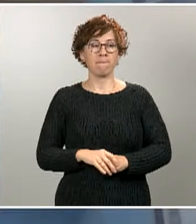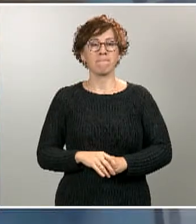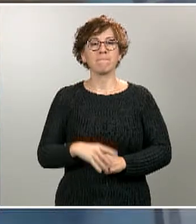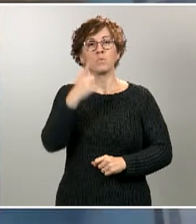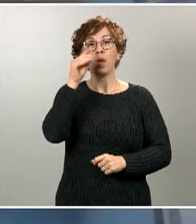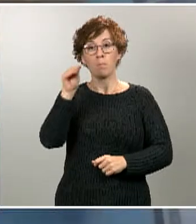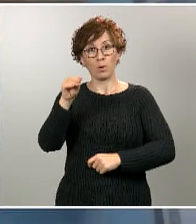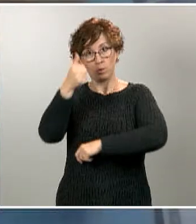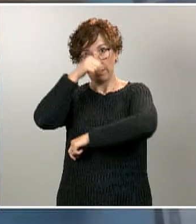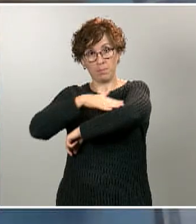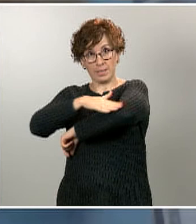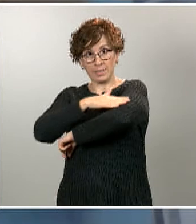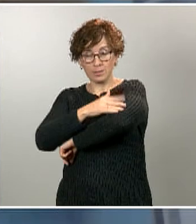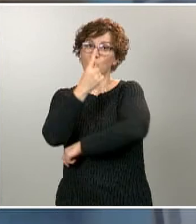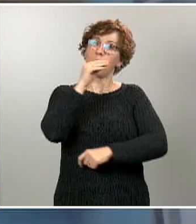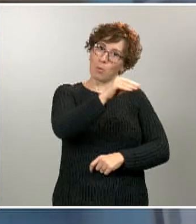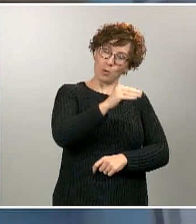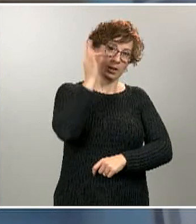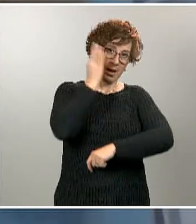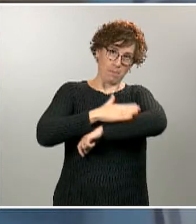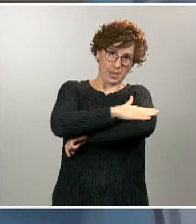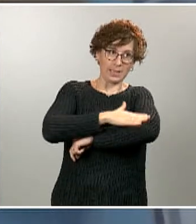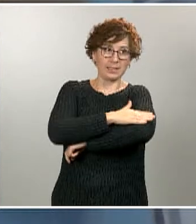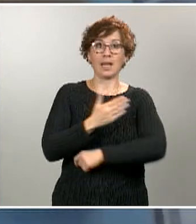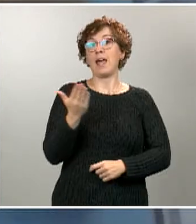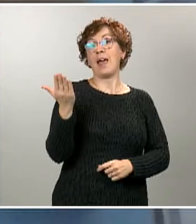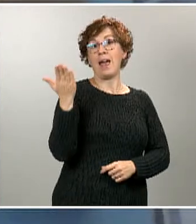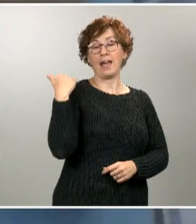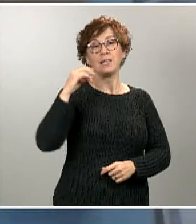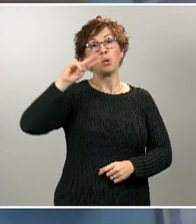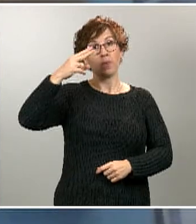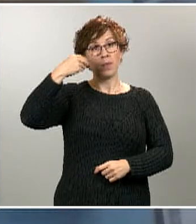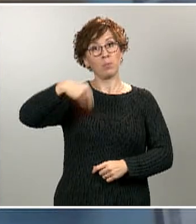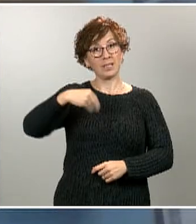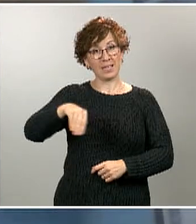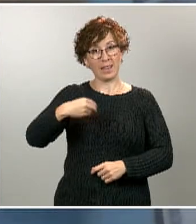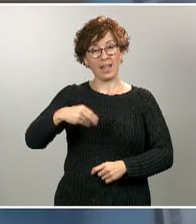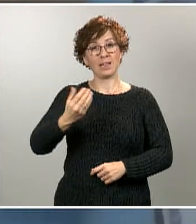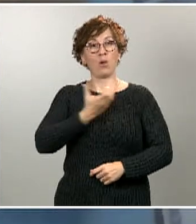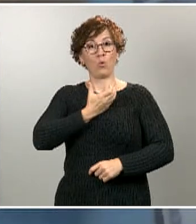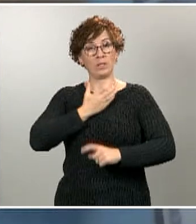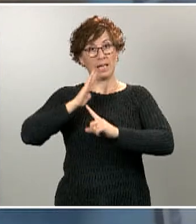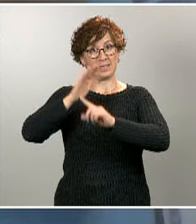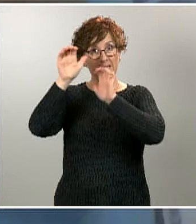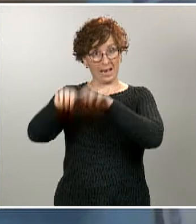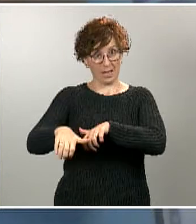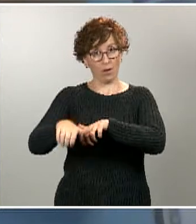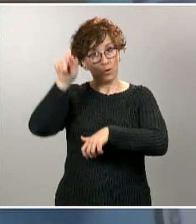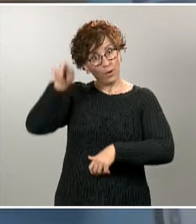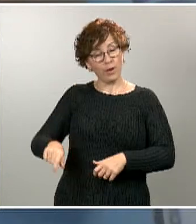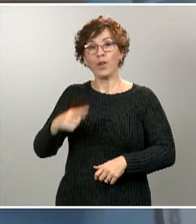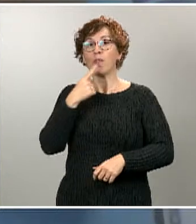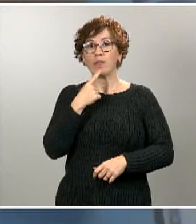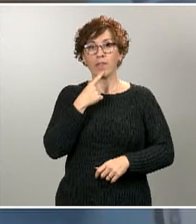y otra para la ministra. Ayer, Francisco Igea, vicepresidente de la Junta de Castilla y León, comunicaba que la desescalada va a ser